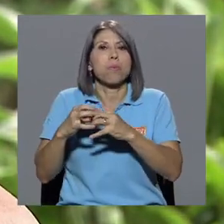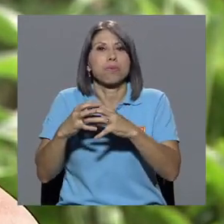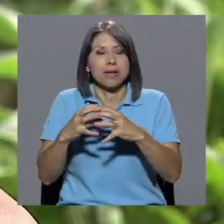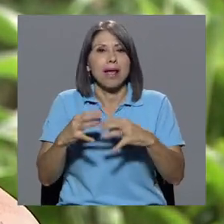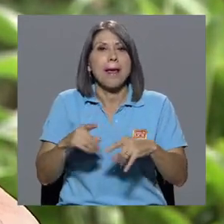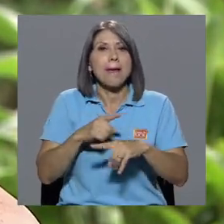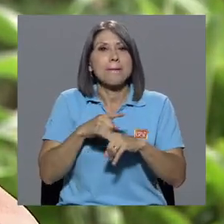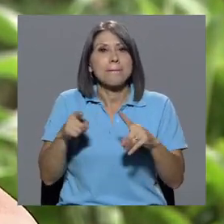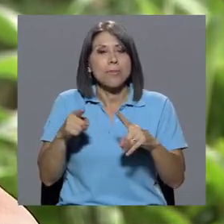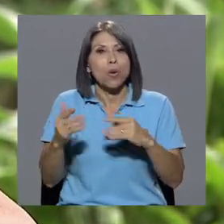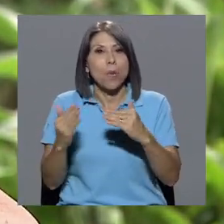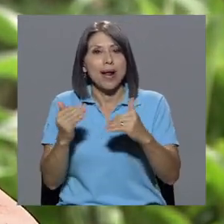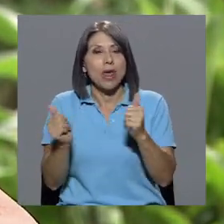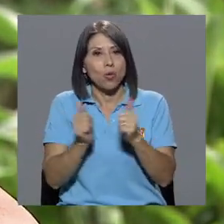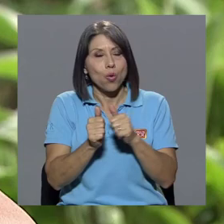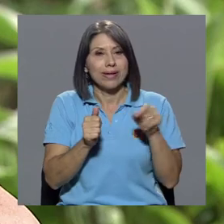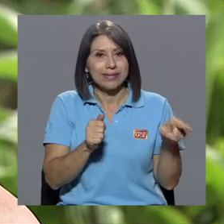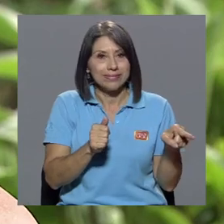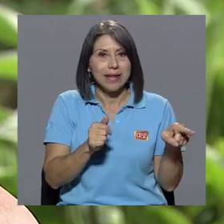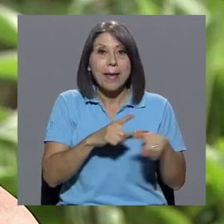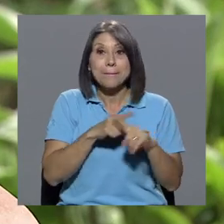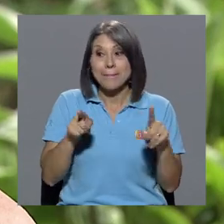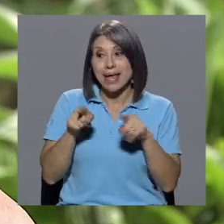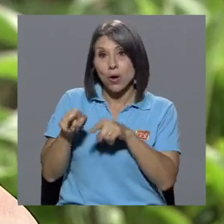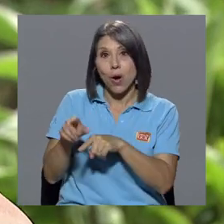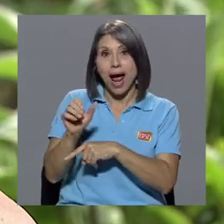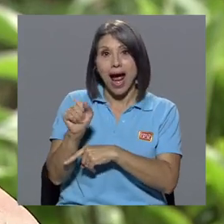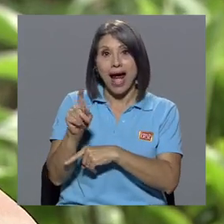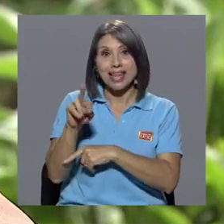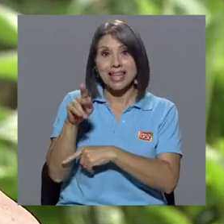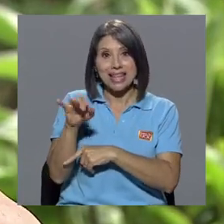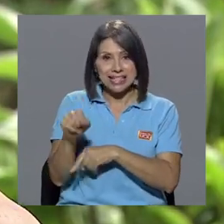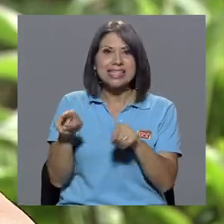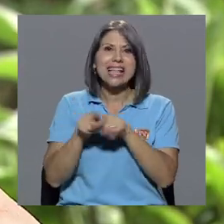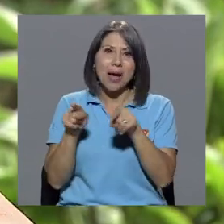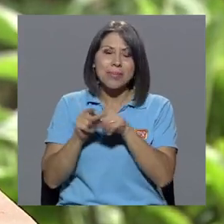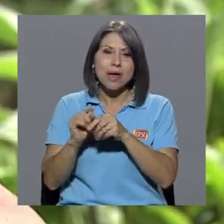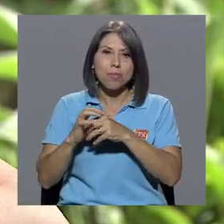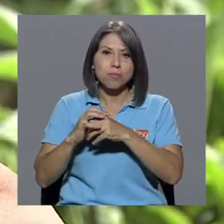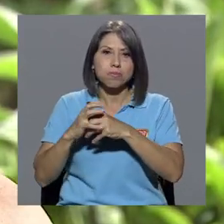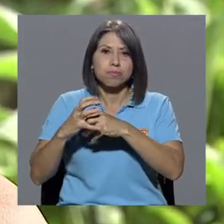Pero la artritis también tiene un fenómeno inflamatorio, aunque